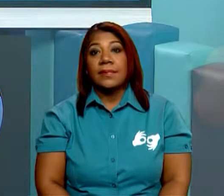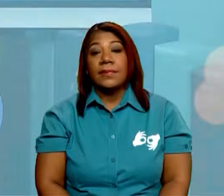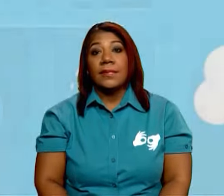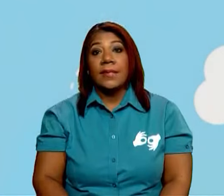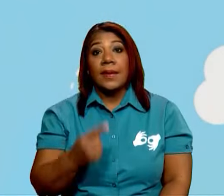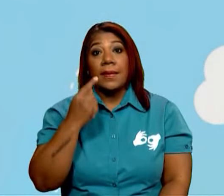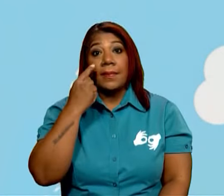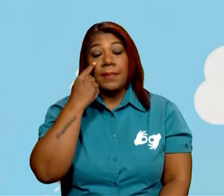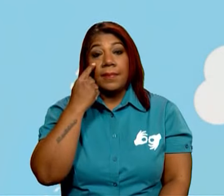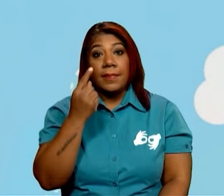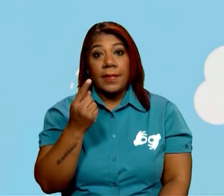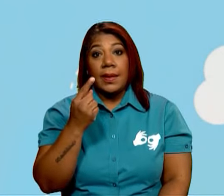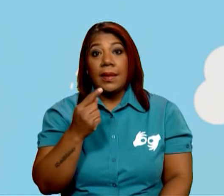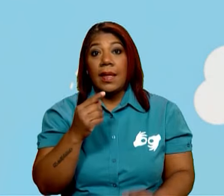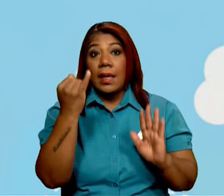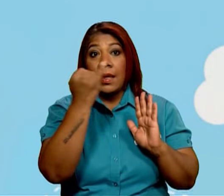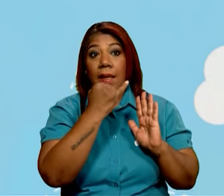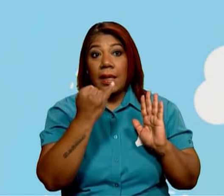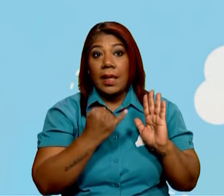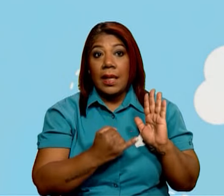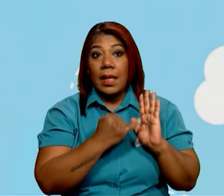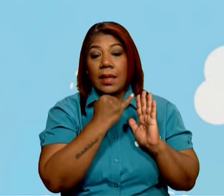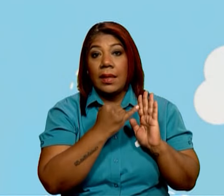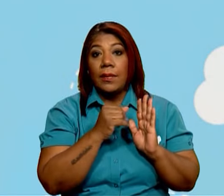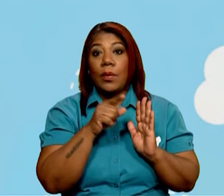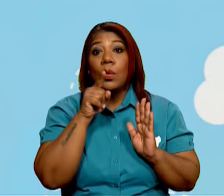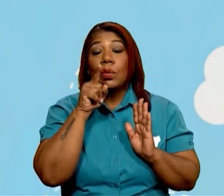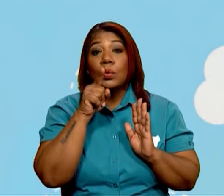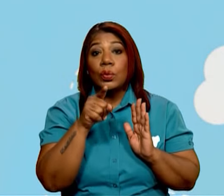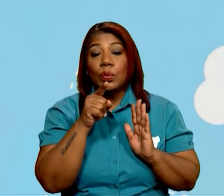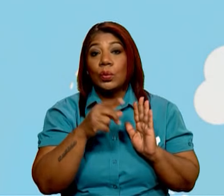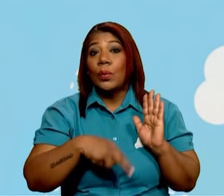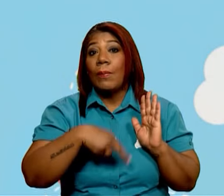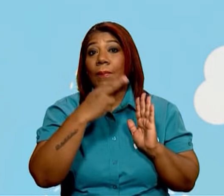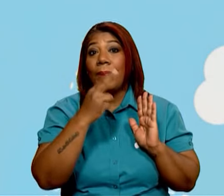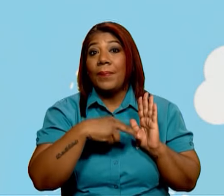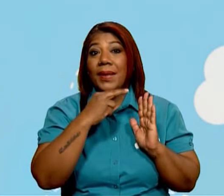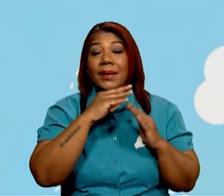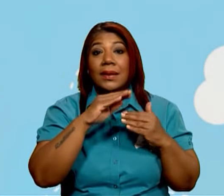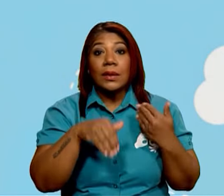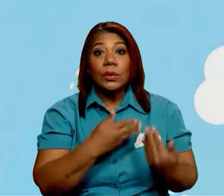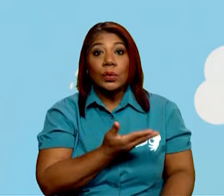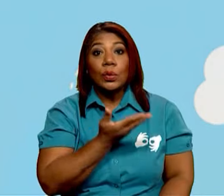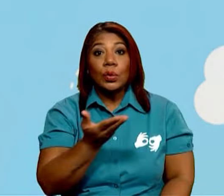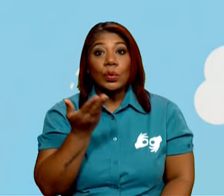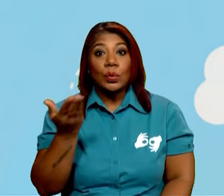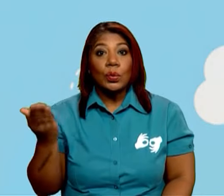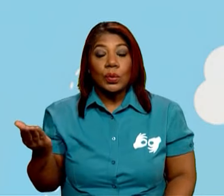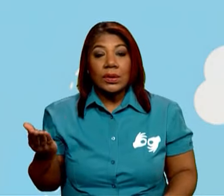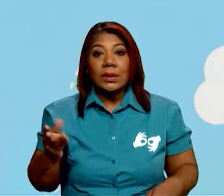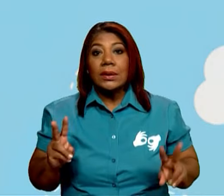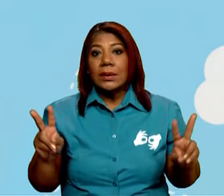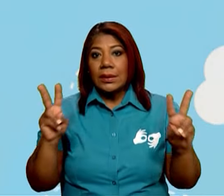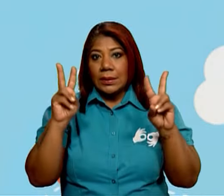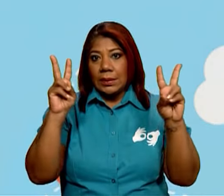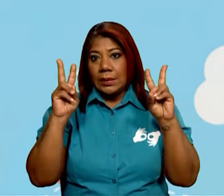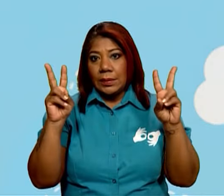los seres vivos que se están alimentando. Todo se alimentan de lo